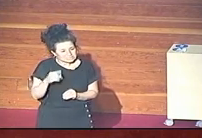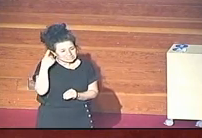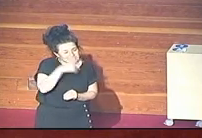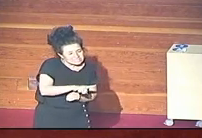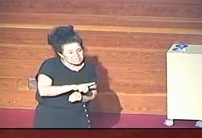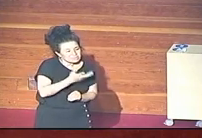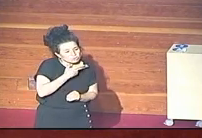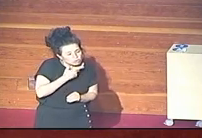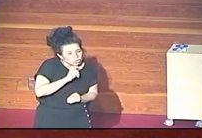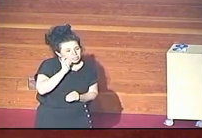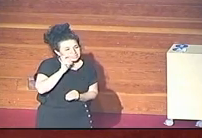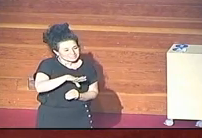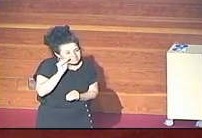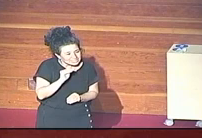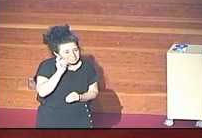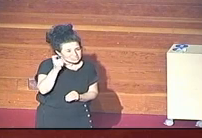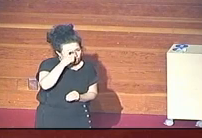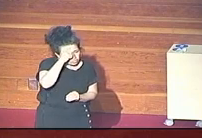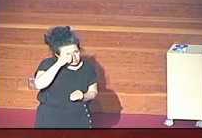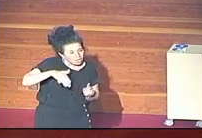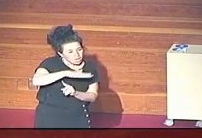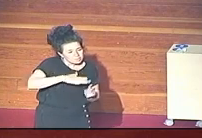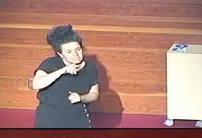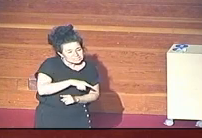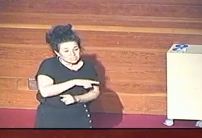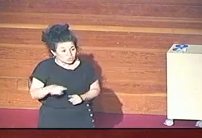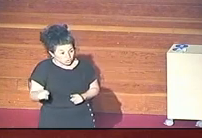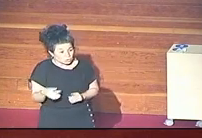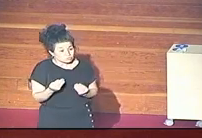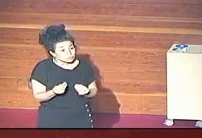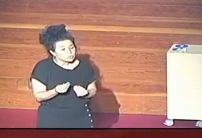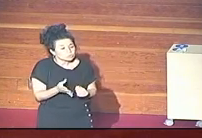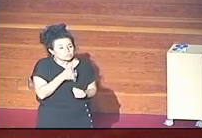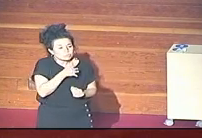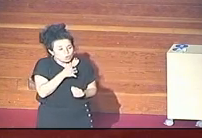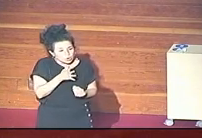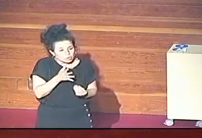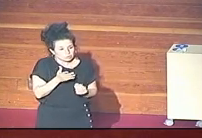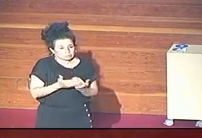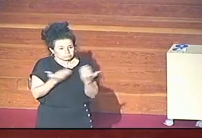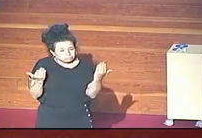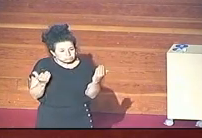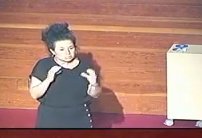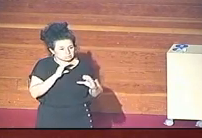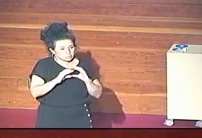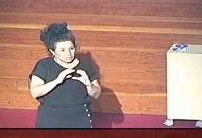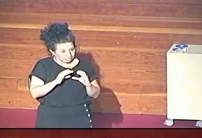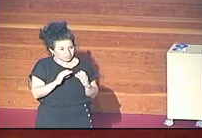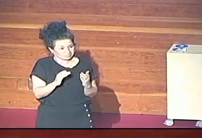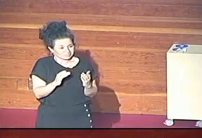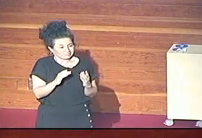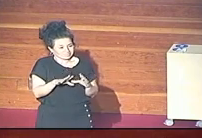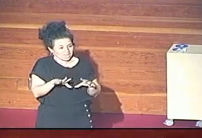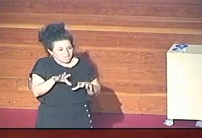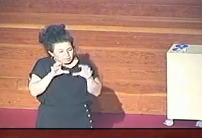términos ambientales muchos es porque los han aprendido a través de medios de comunicación entonces esa labor de educación ambiental que